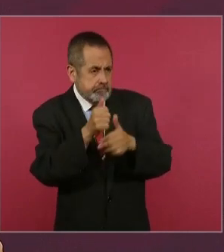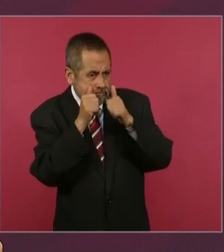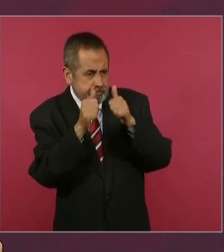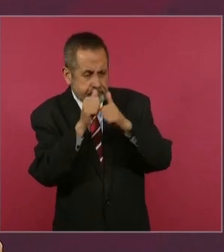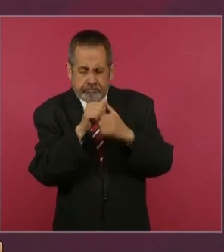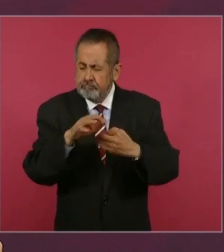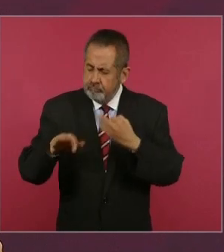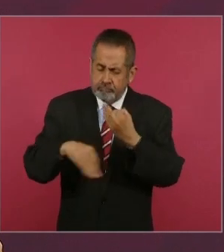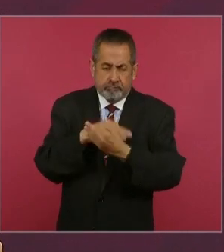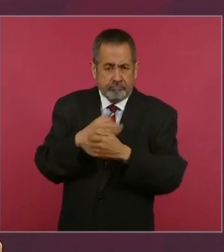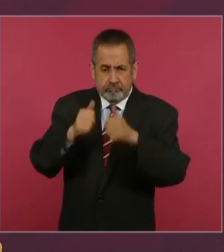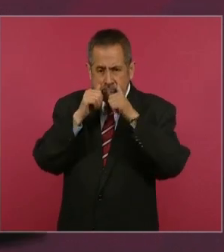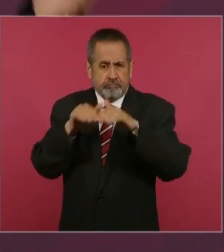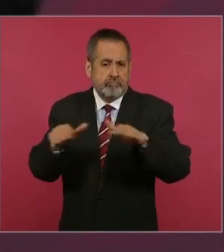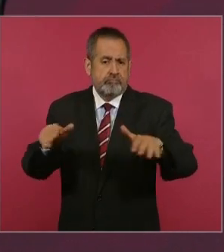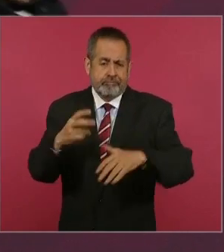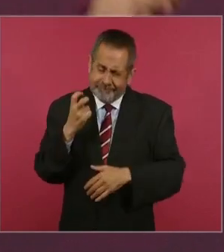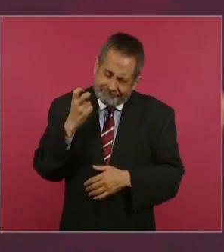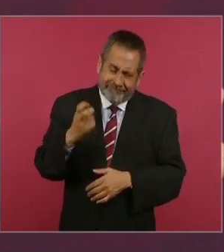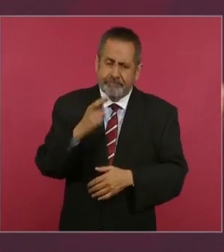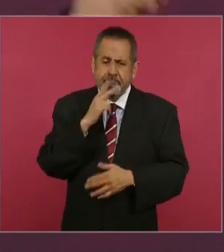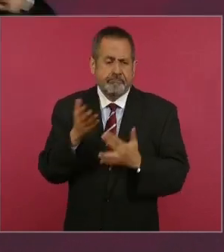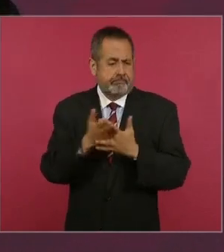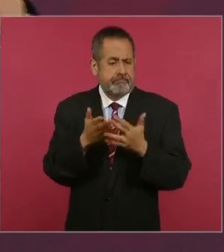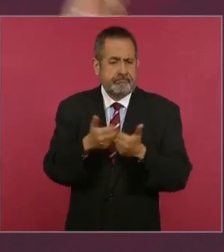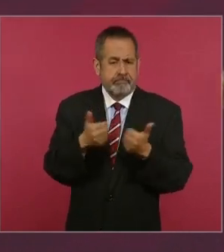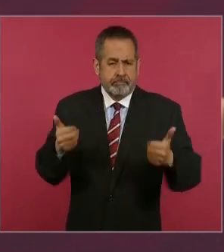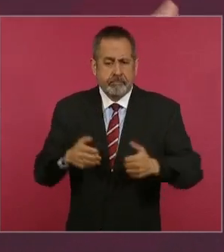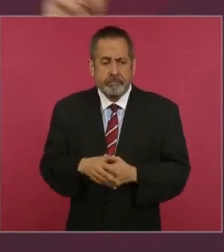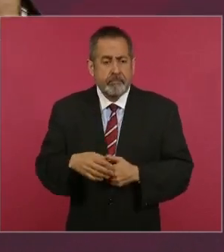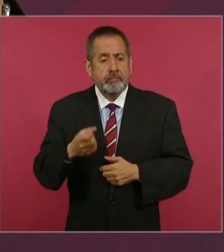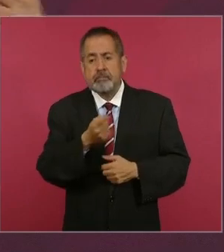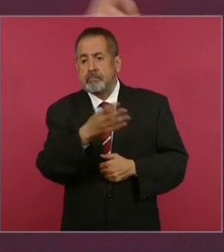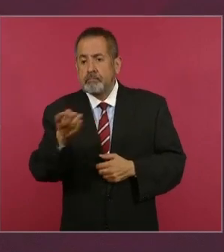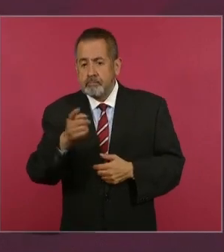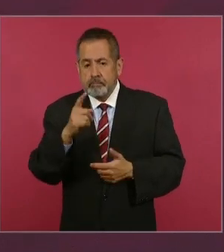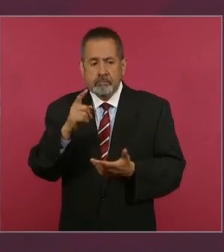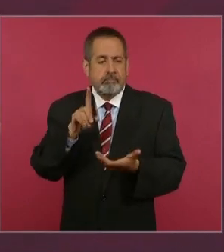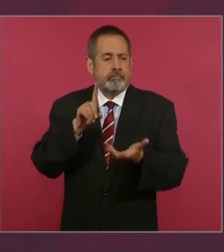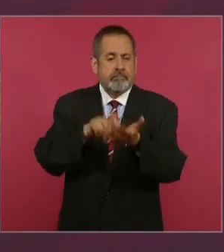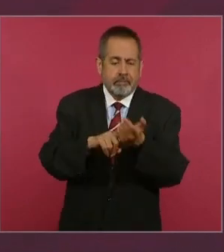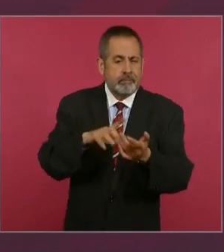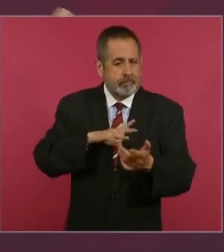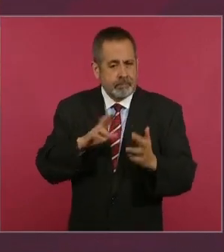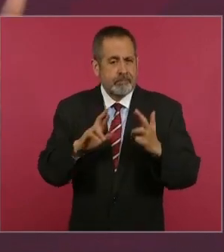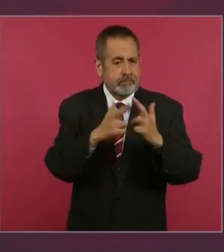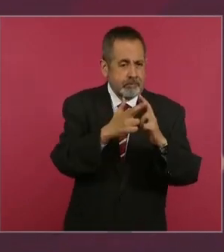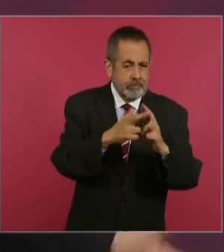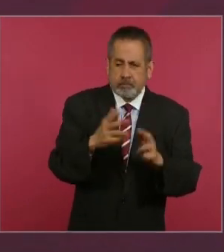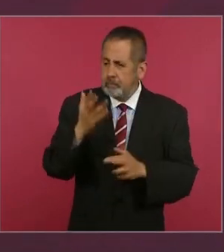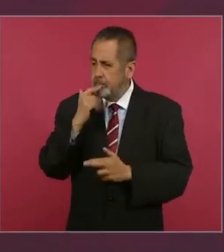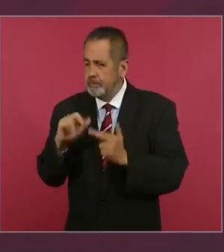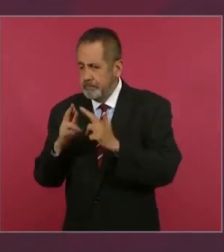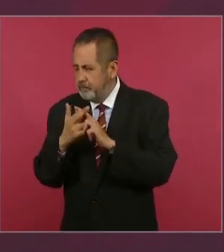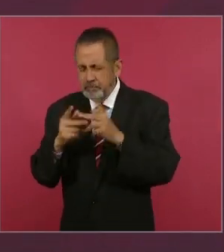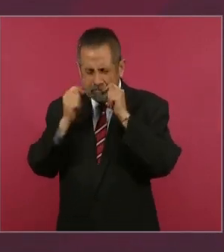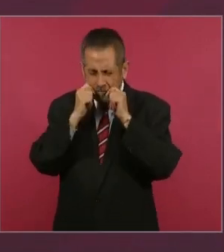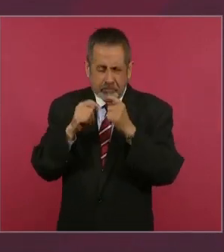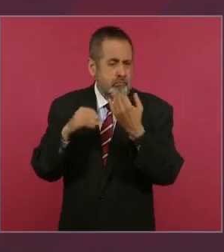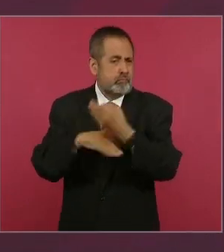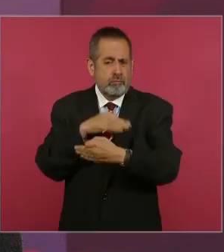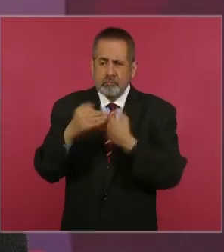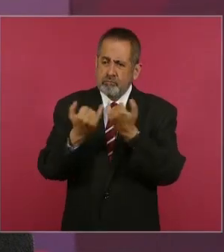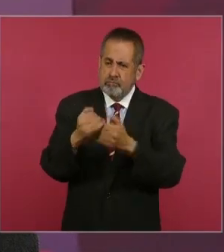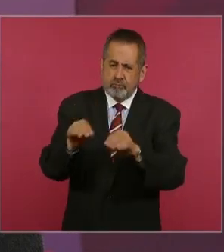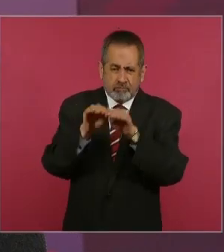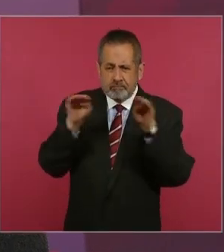ciudad para creyentes no creyentes Y eso es lo que procuramos